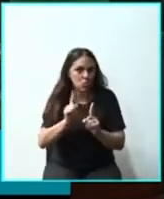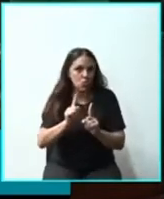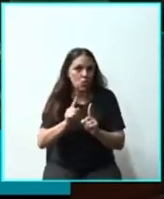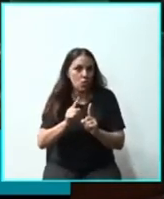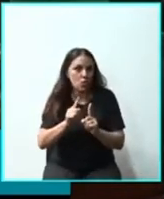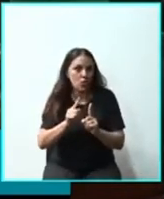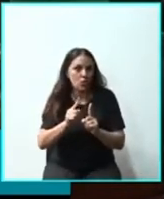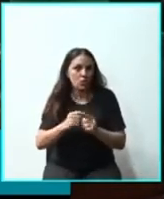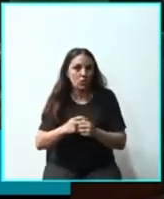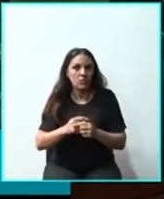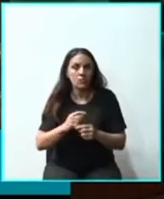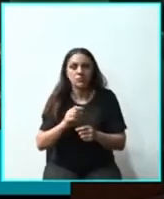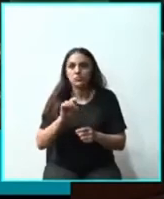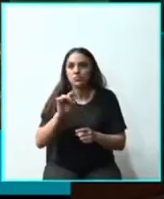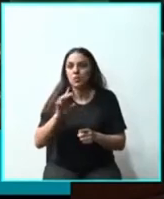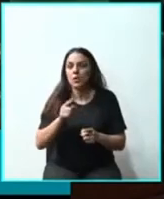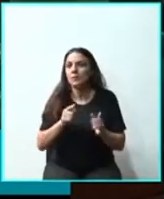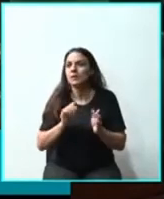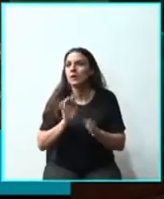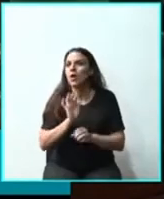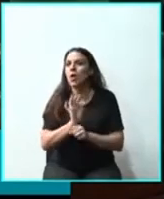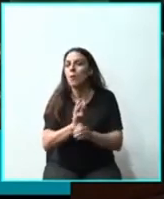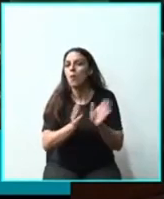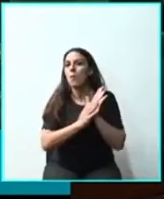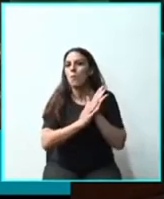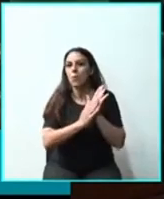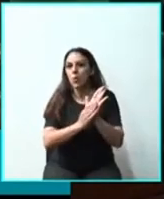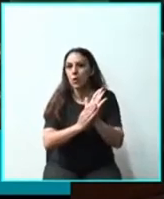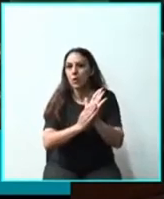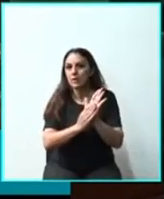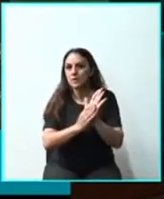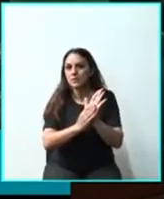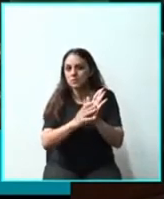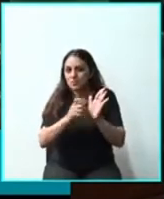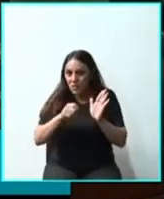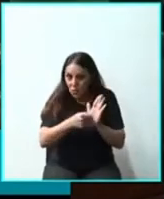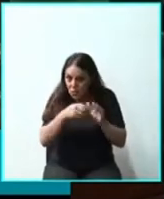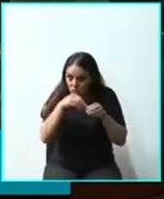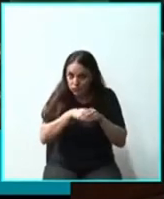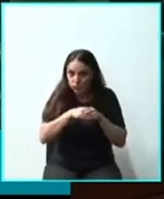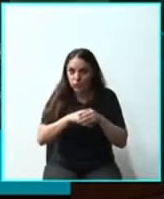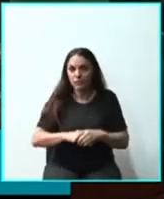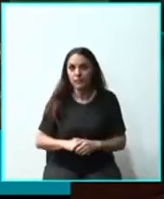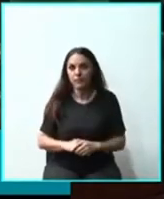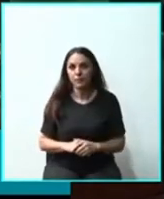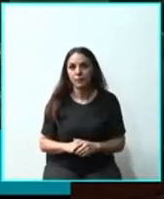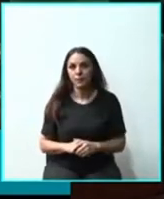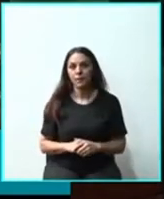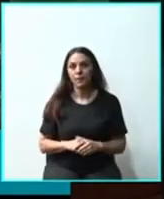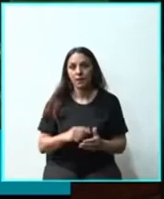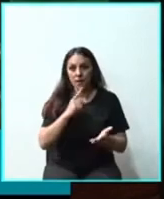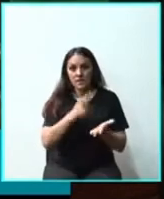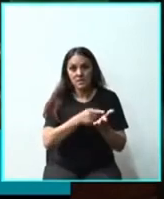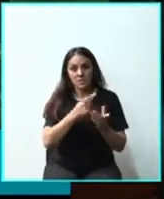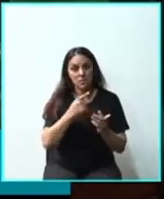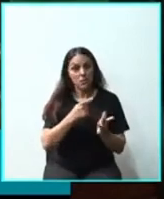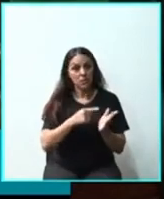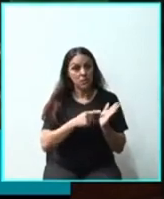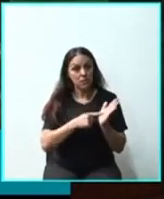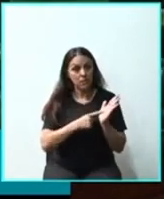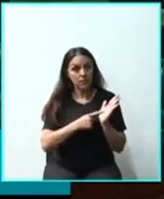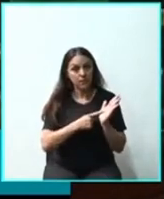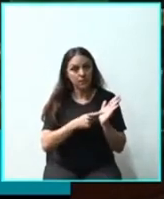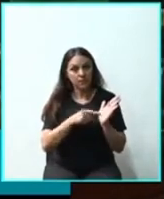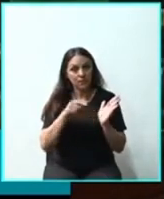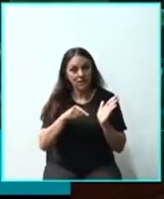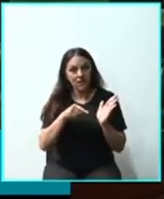sino como objeto de prueba en el proceso. Saben, miren, el fallo también dice que esta